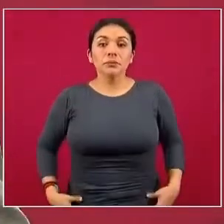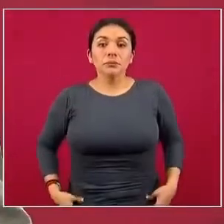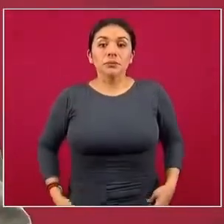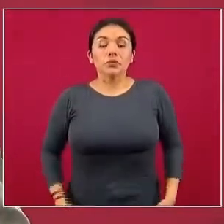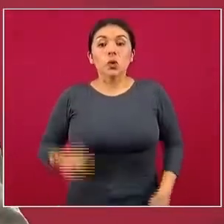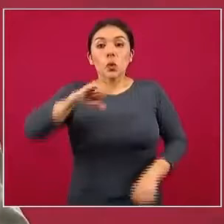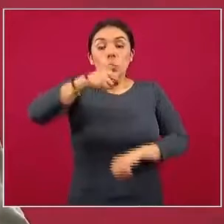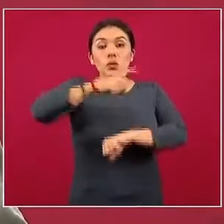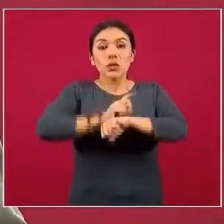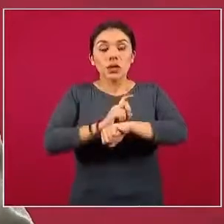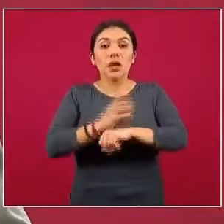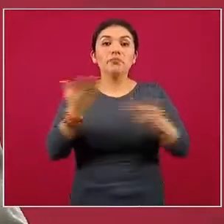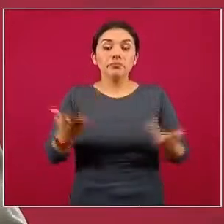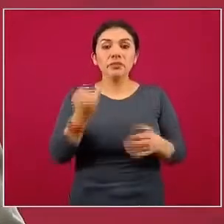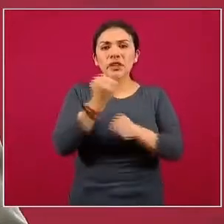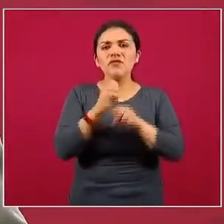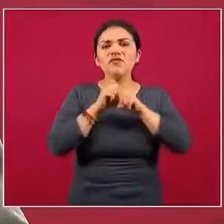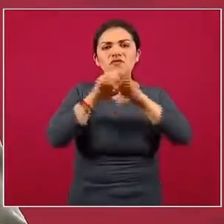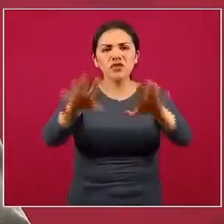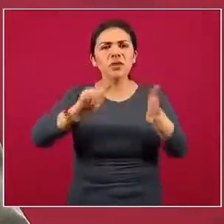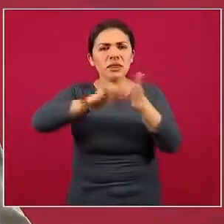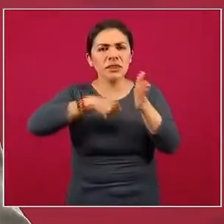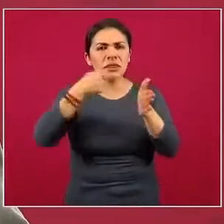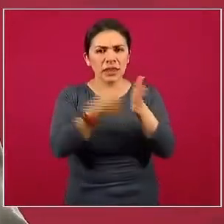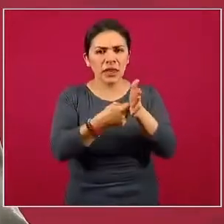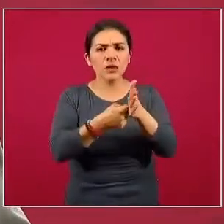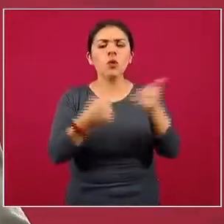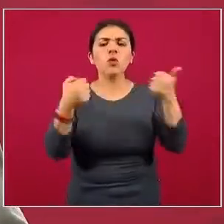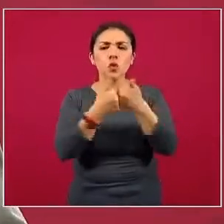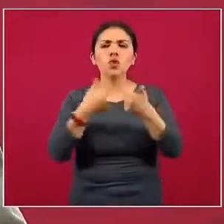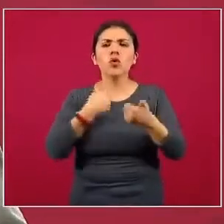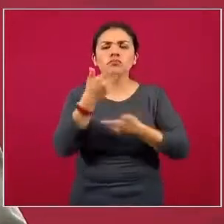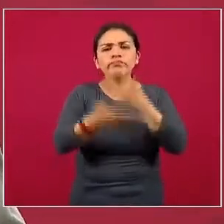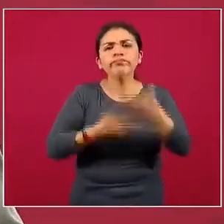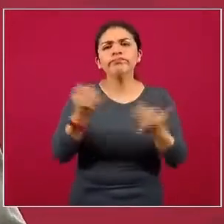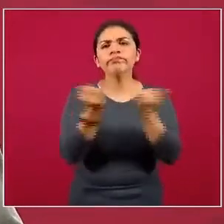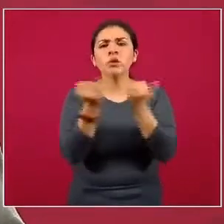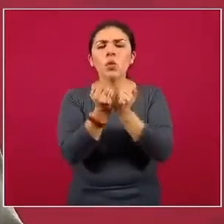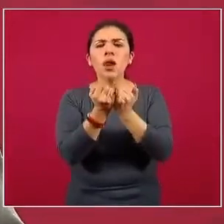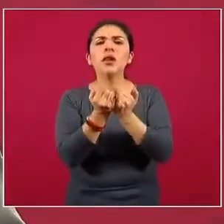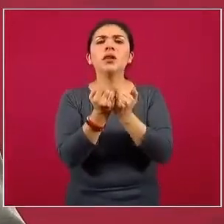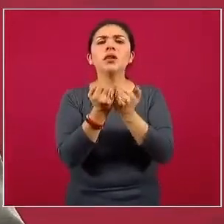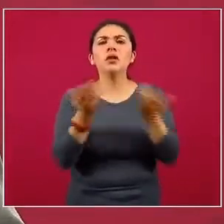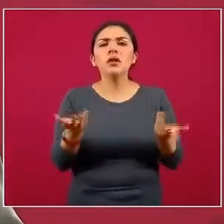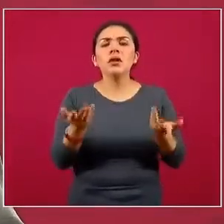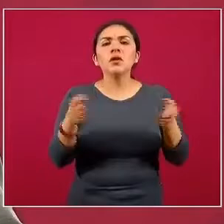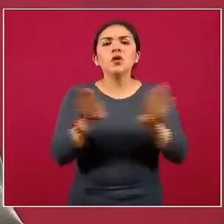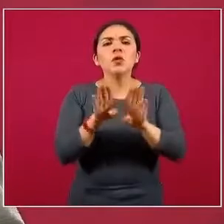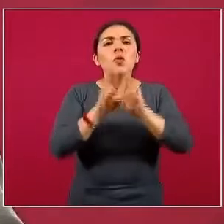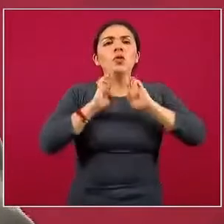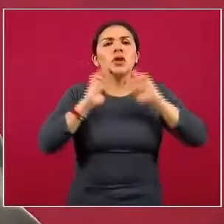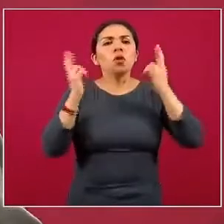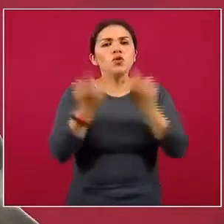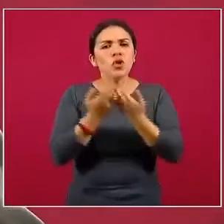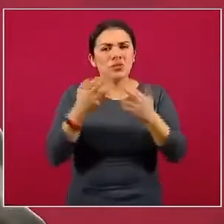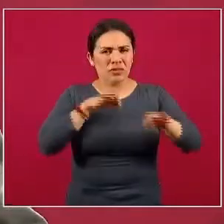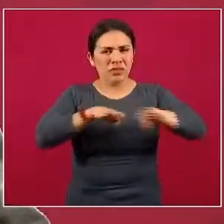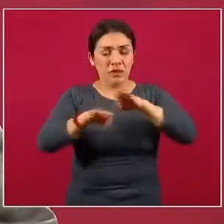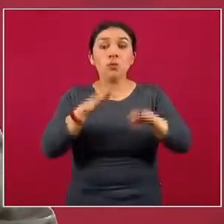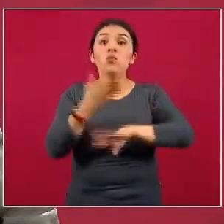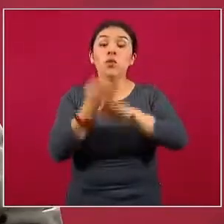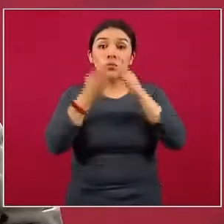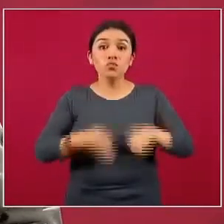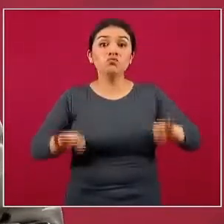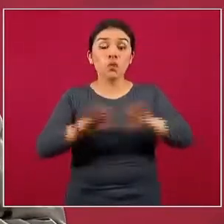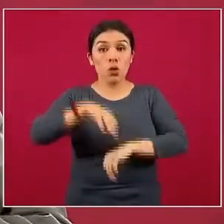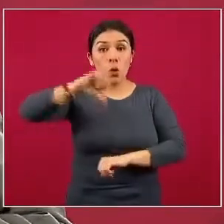Hoy vamos a tener nuestro informe técnico. Les voy a compartir también una reunión de trabajo importante